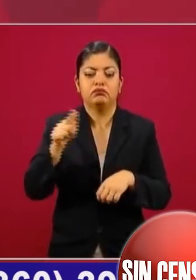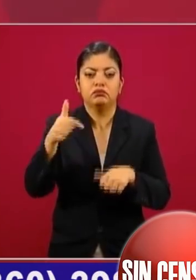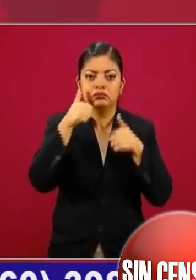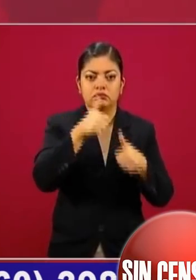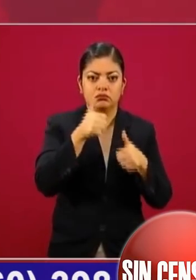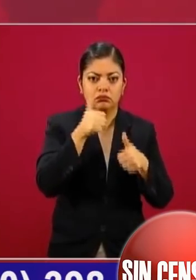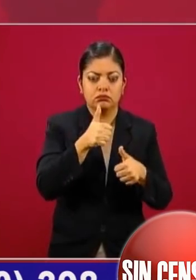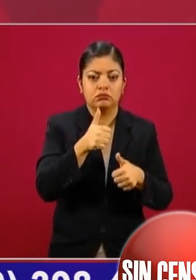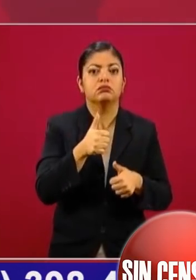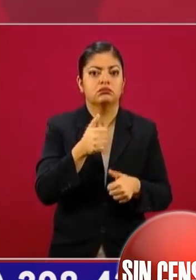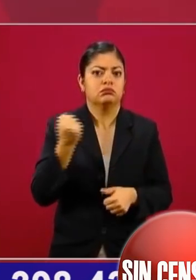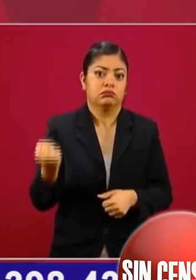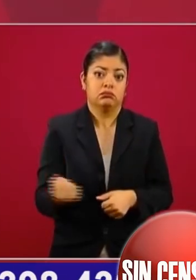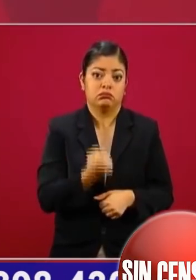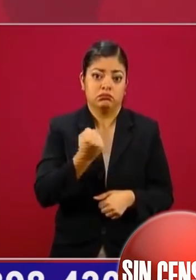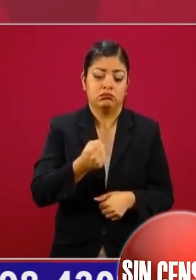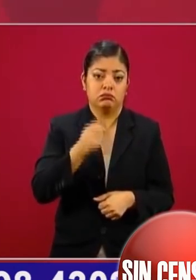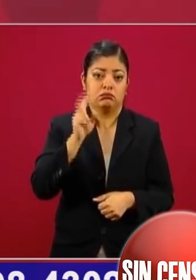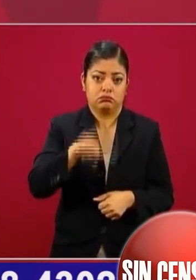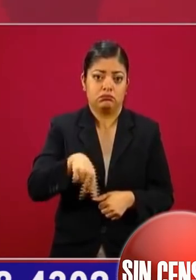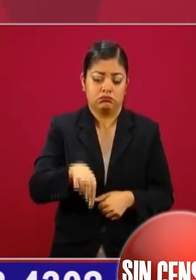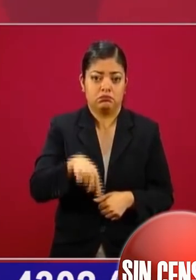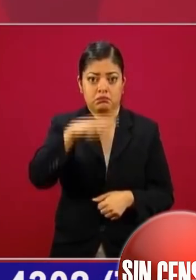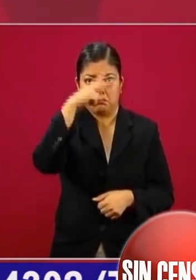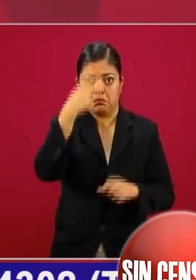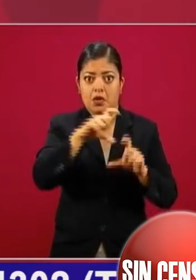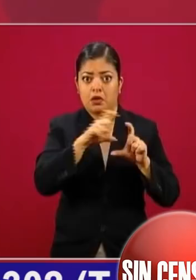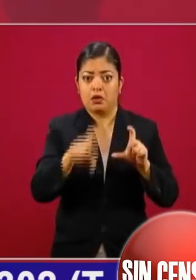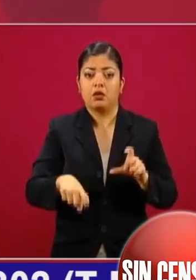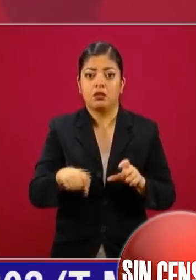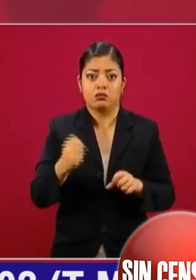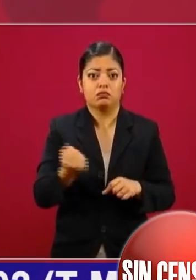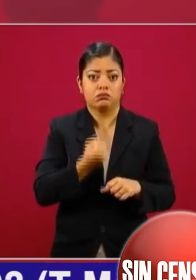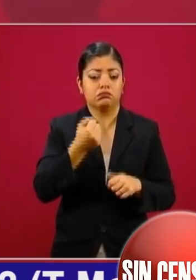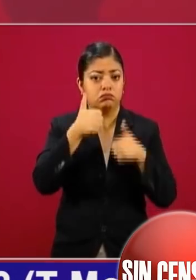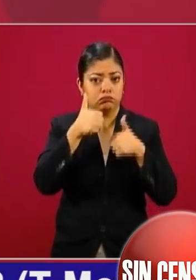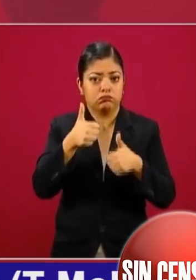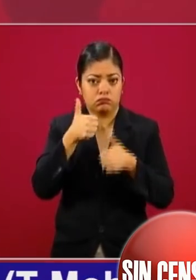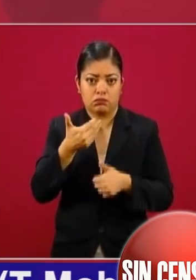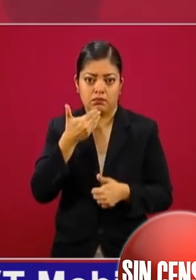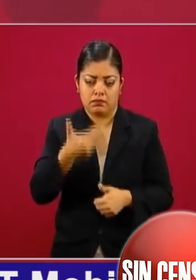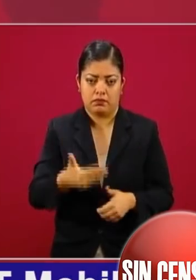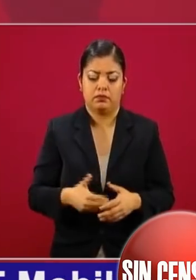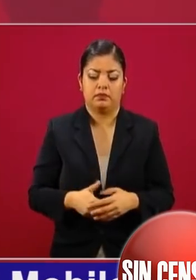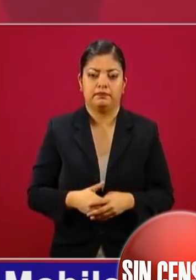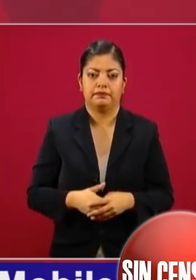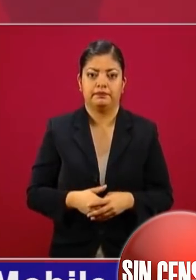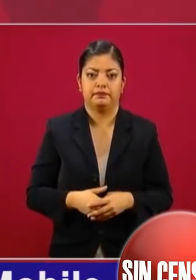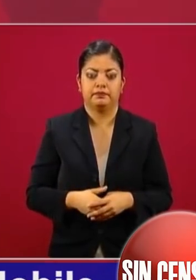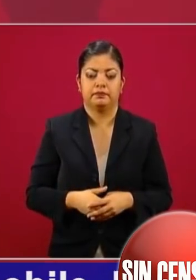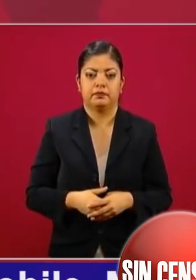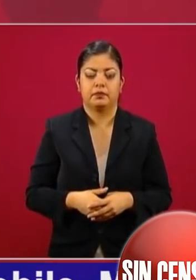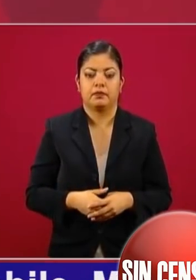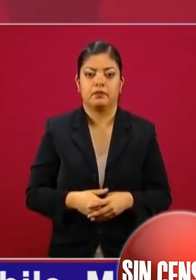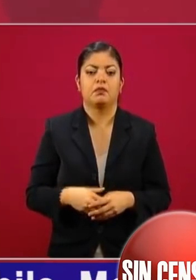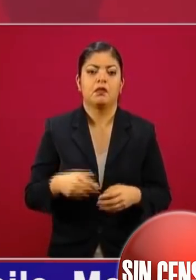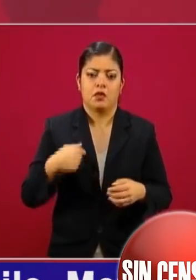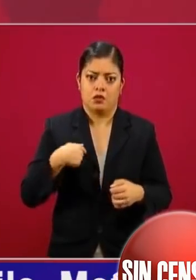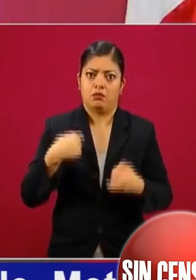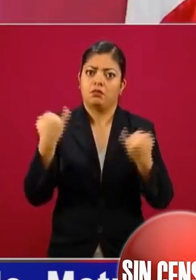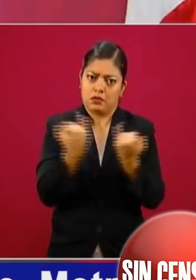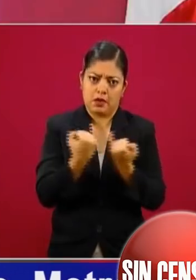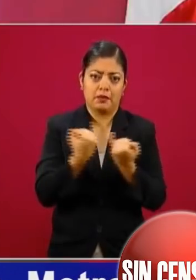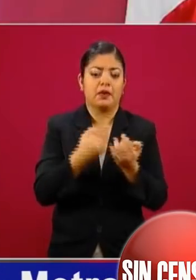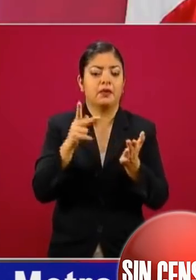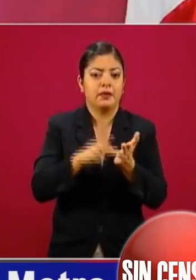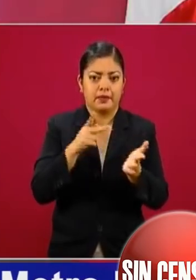el caso de lo que nos ocupa en México. No quiere decir, y también lo hemos explicado en